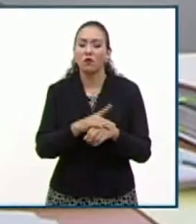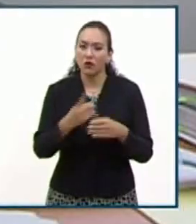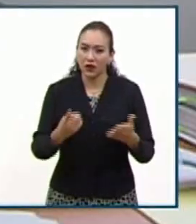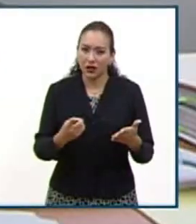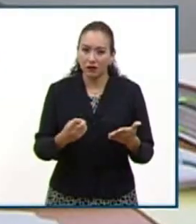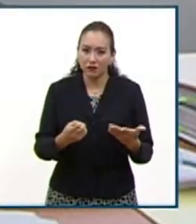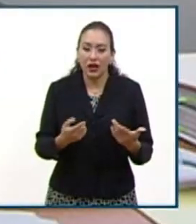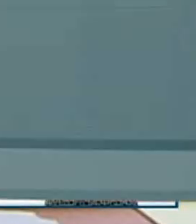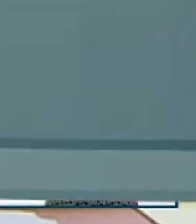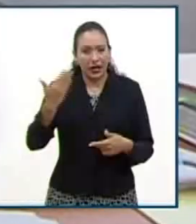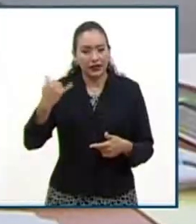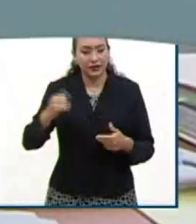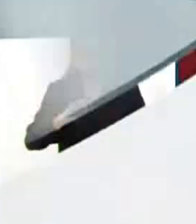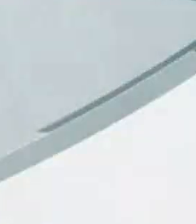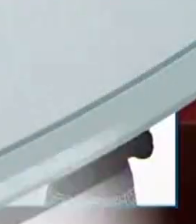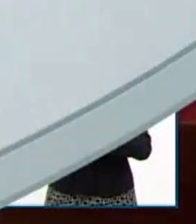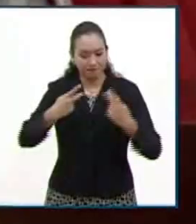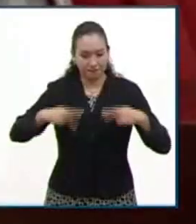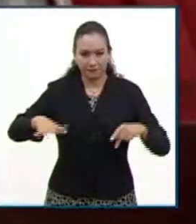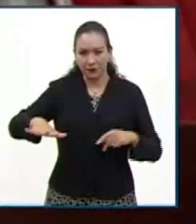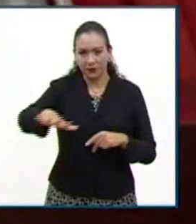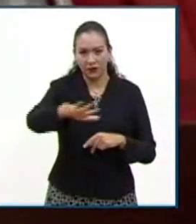colectiva.